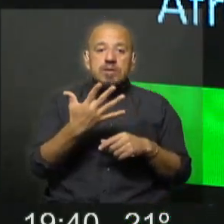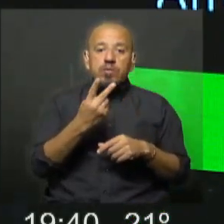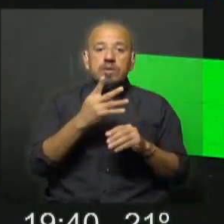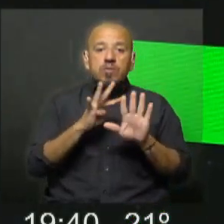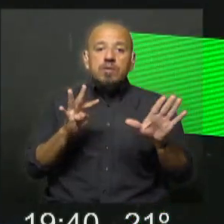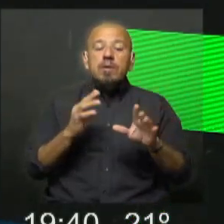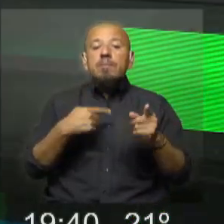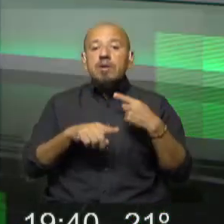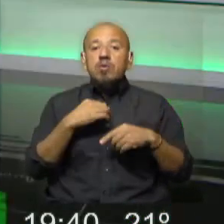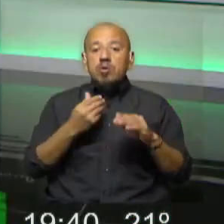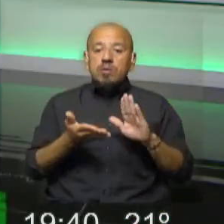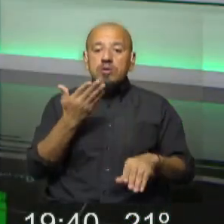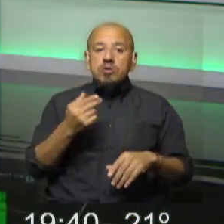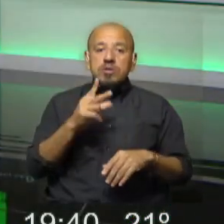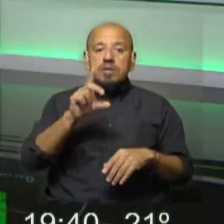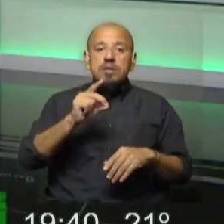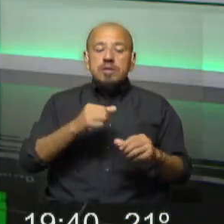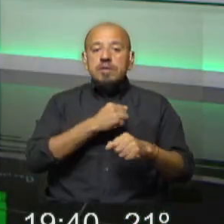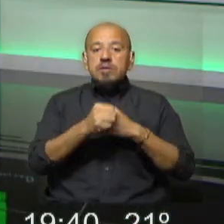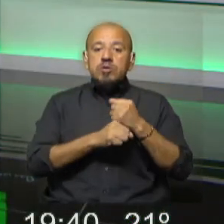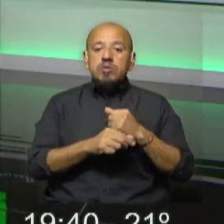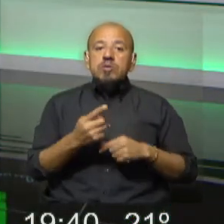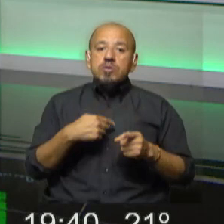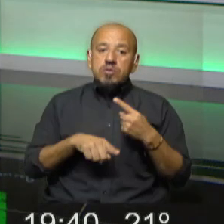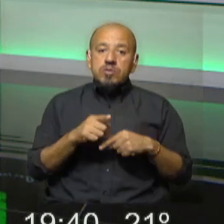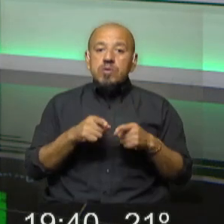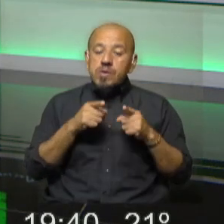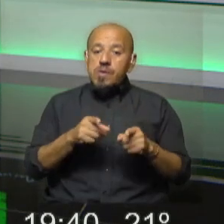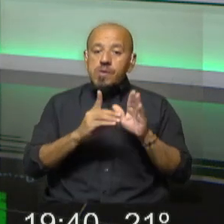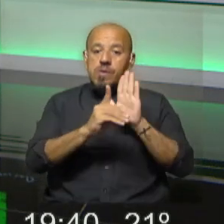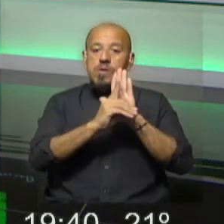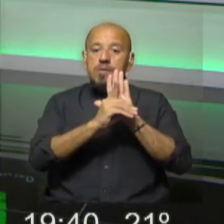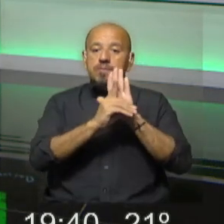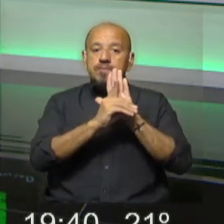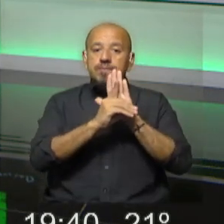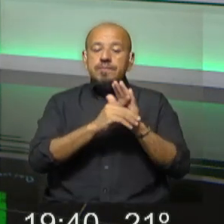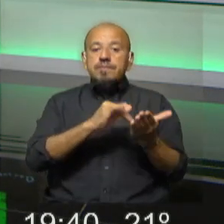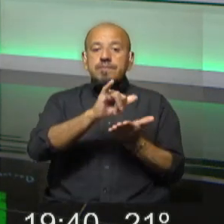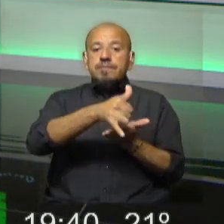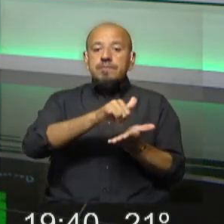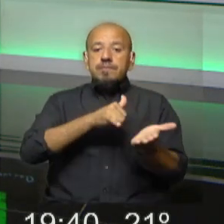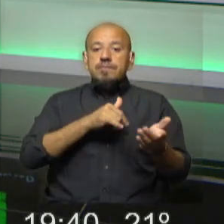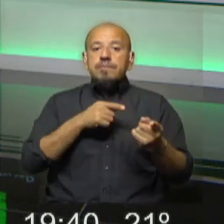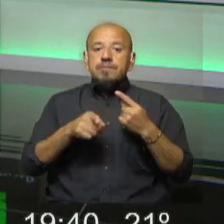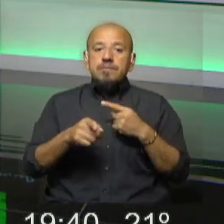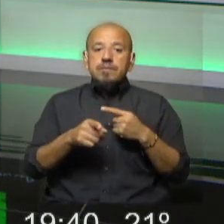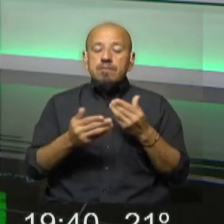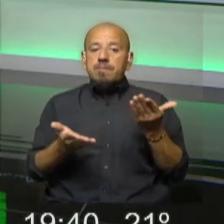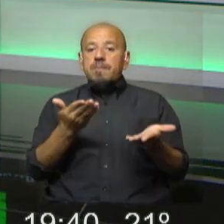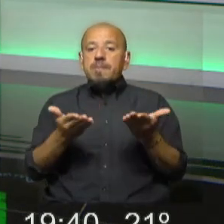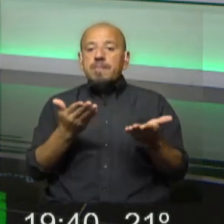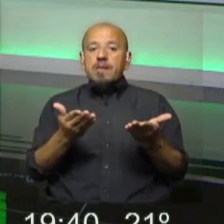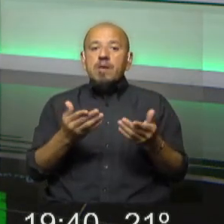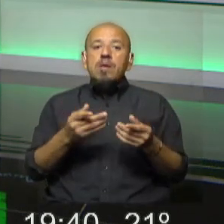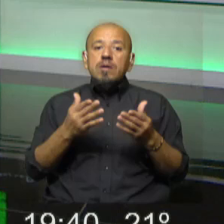en particular con los mayores de 30 años. ¿Sí? O sea que este dato, que es el promedio para todo el país, esconde estas disparidades cuando